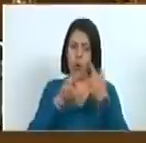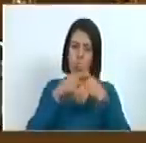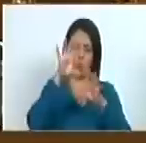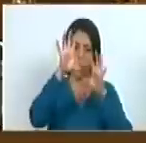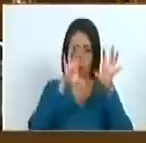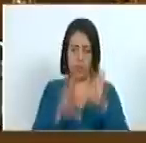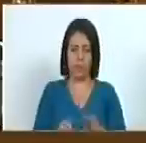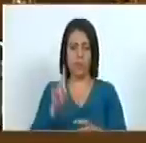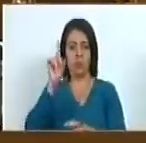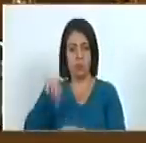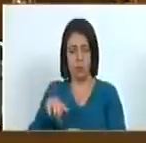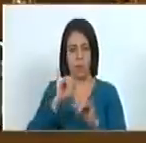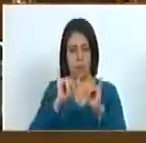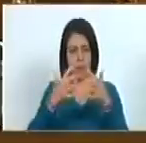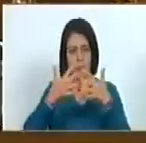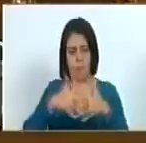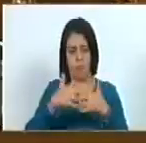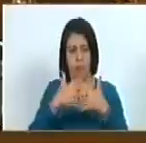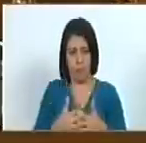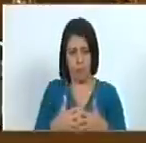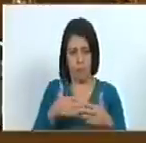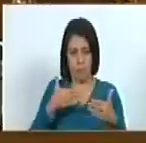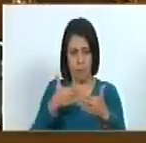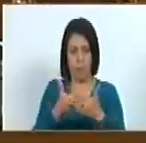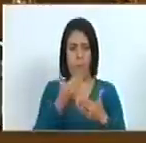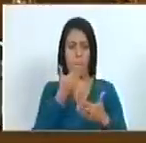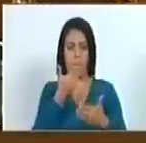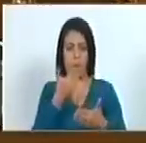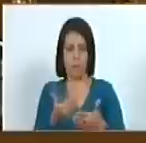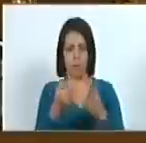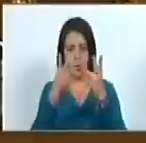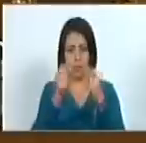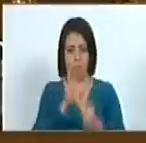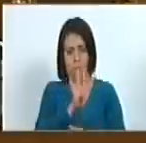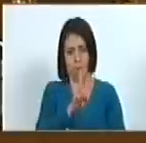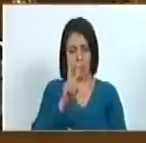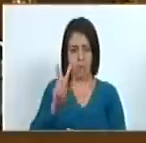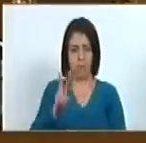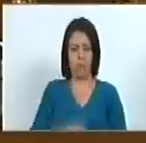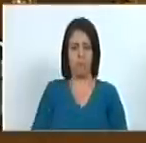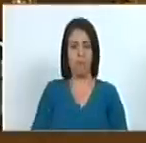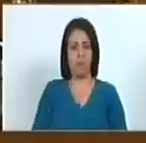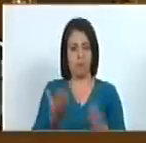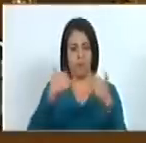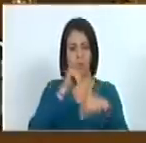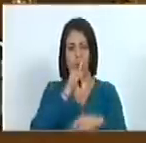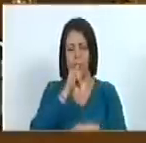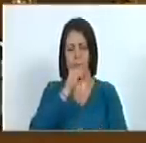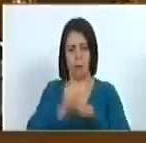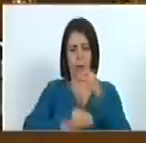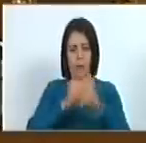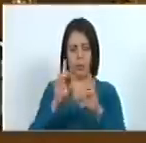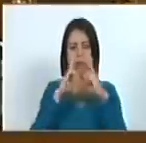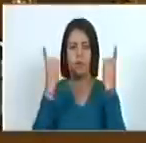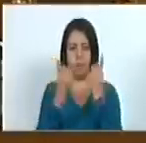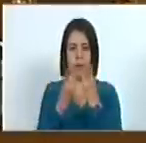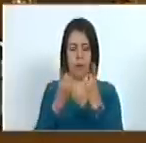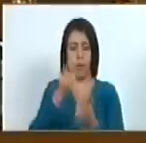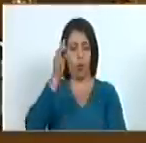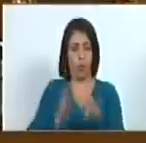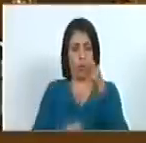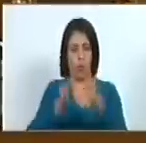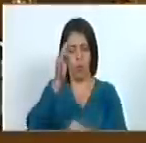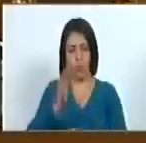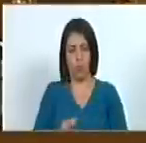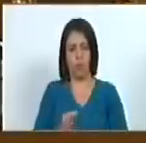extranjero, incluyendo la reciente licencia general número 42 y las declaraciones del Departamento de